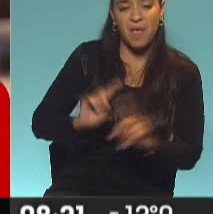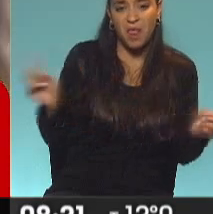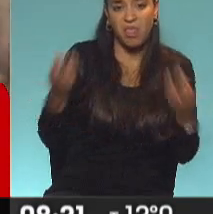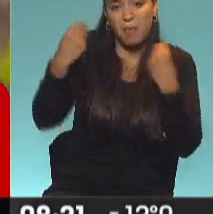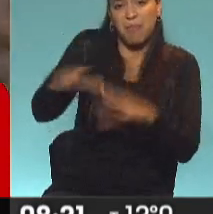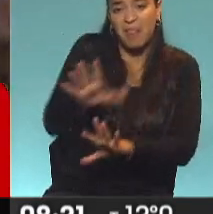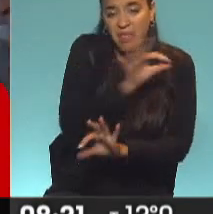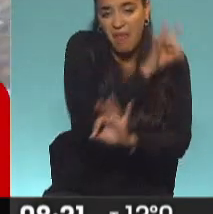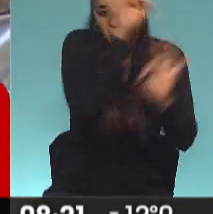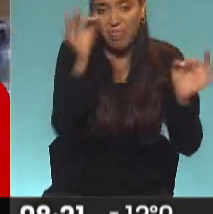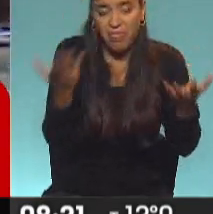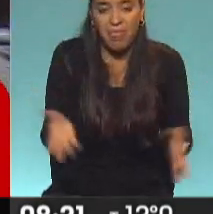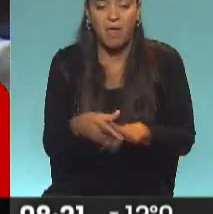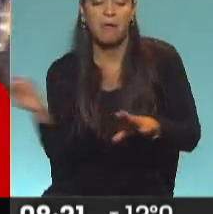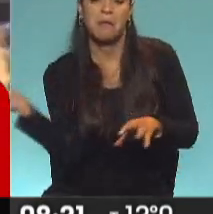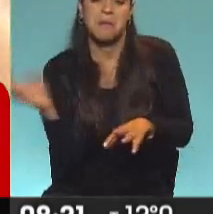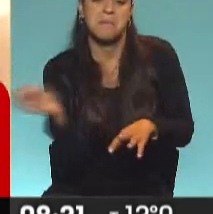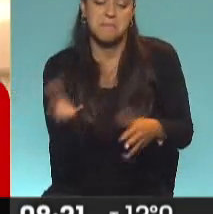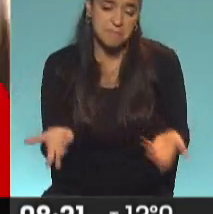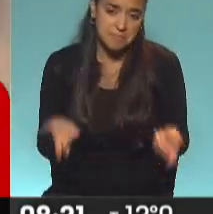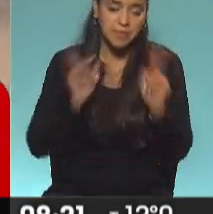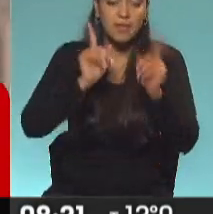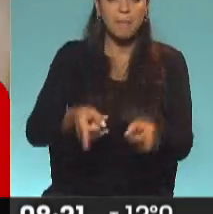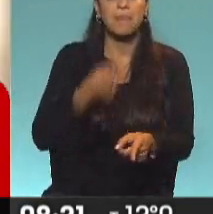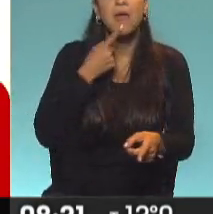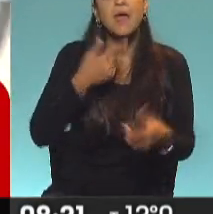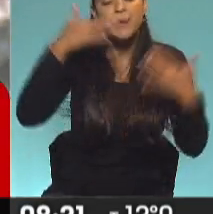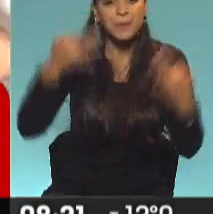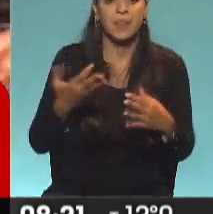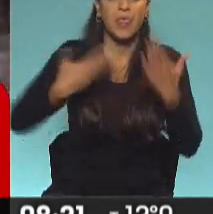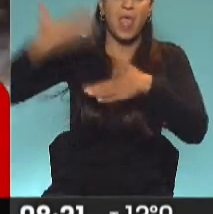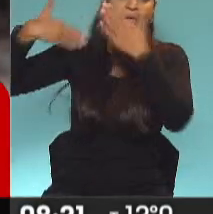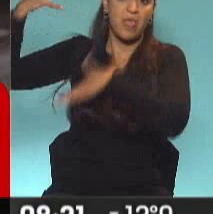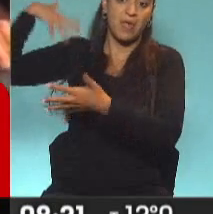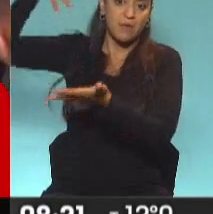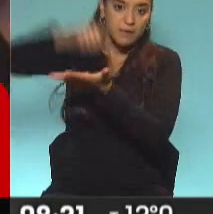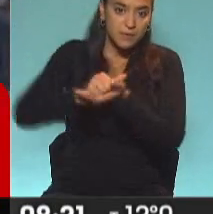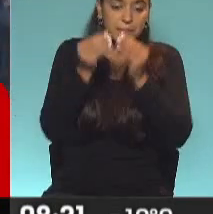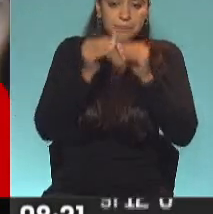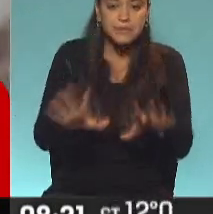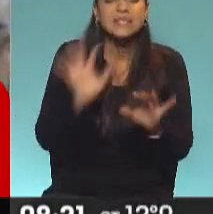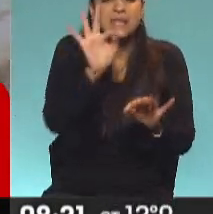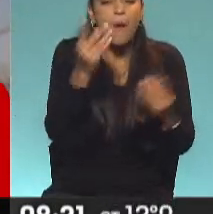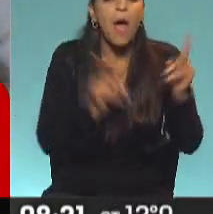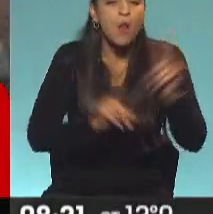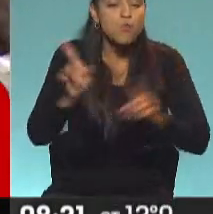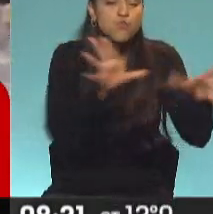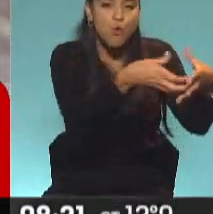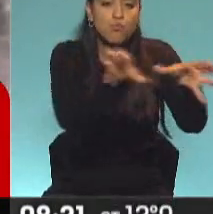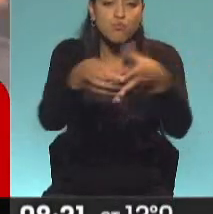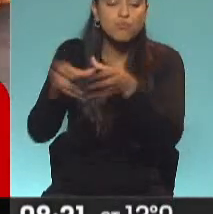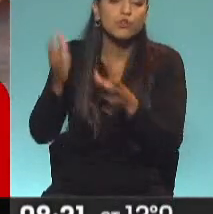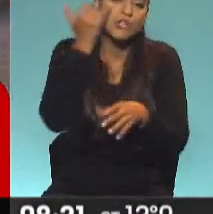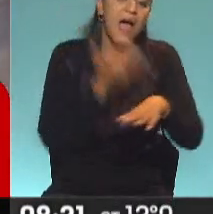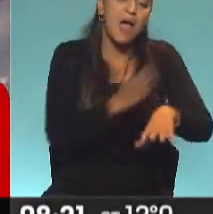perder. No hay nada para perder. Y además también es cierto que desde el inicio de la toma se sabía que había algunos grupos que ya habían